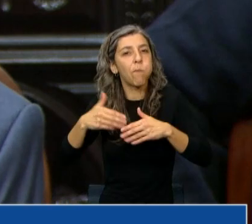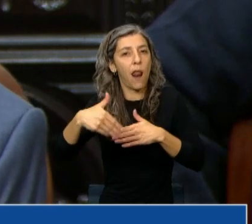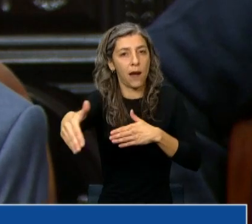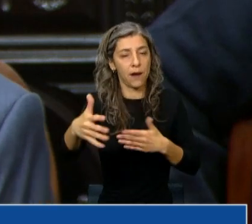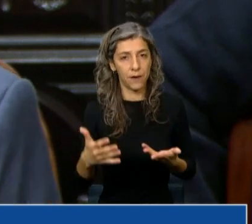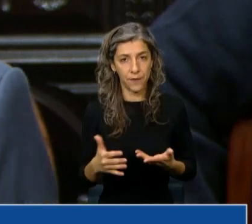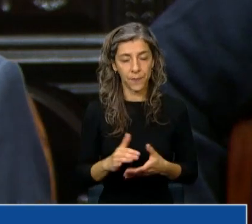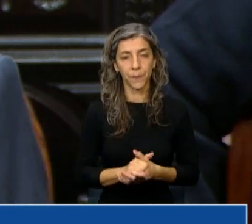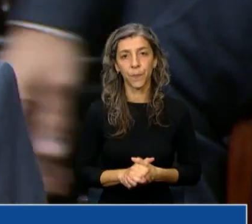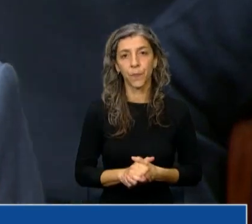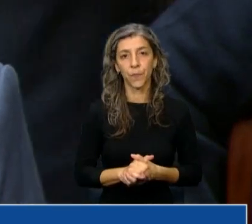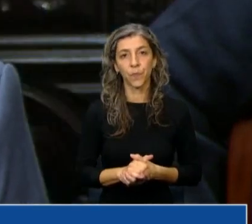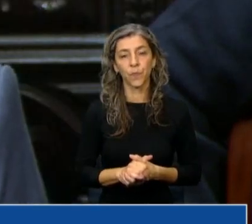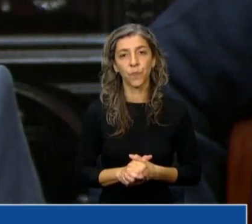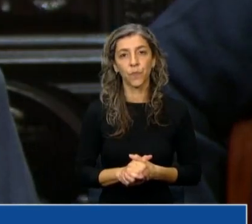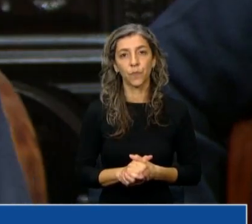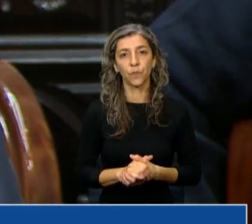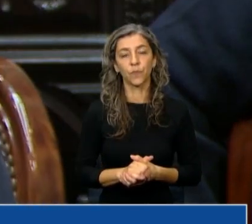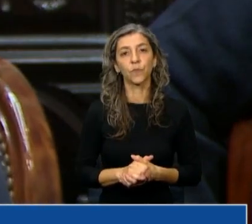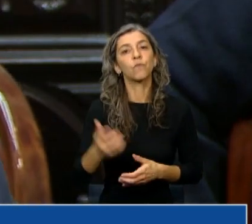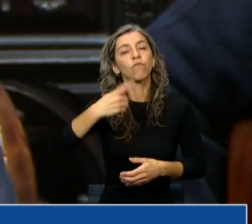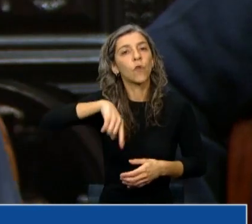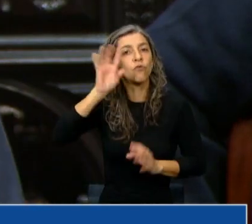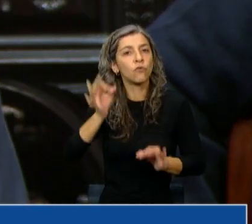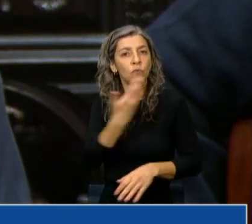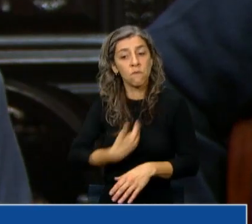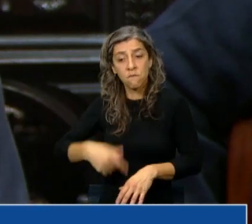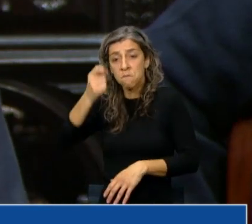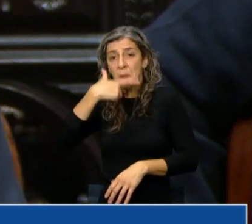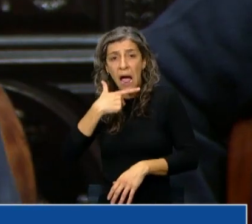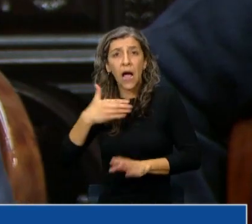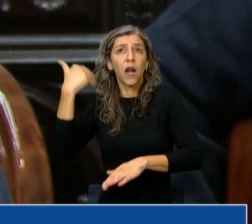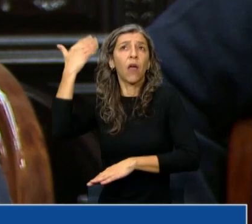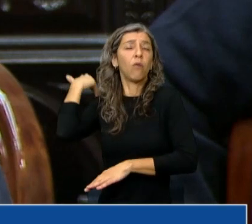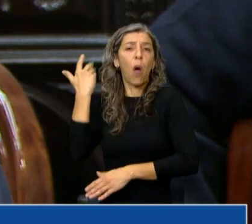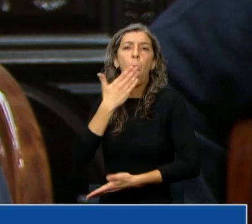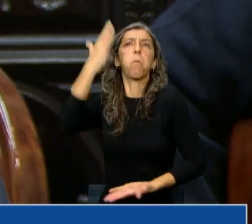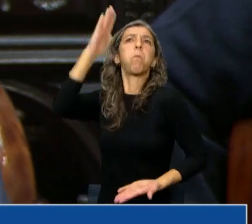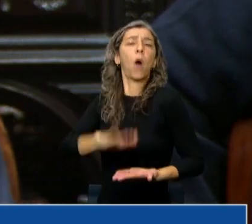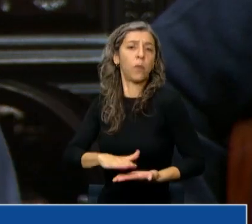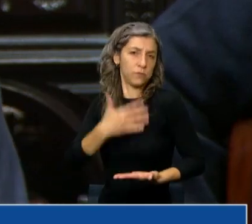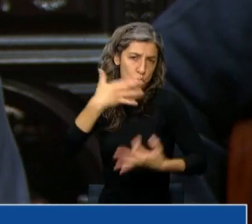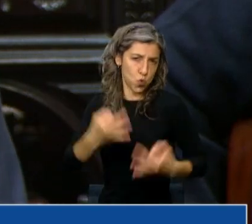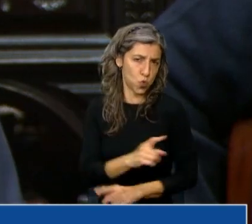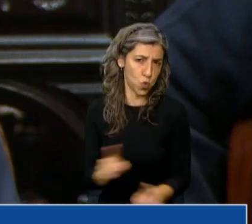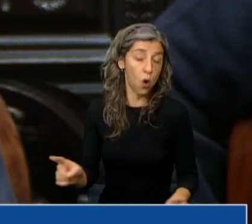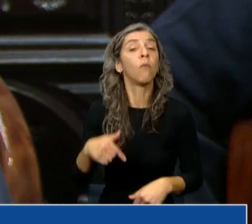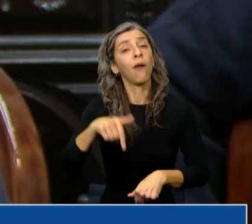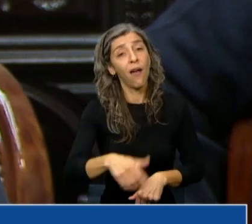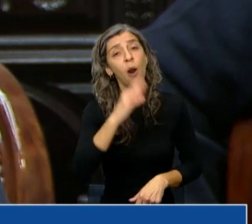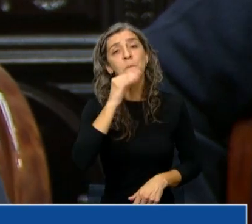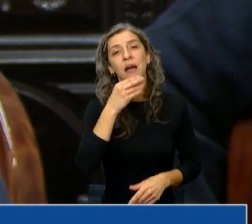definitiva, lo que Macri prometió e incumplió, lo cumple el ministro Massa, presentando este